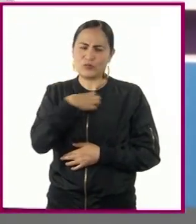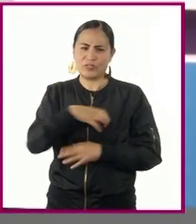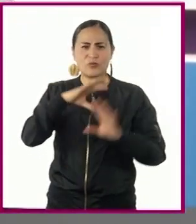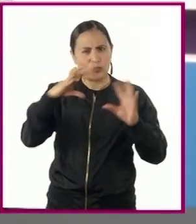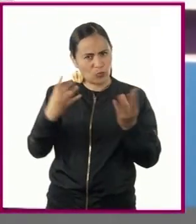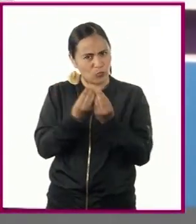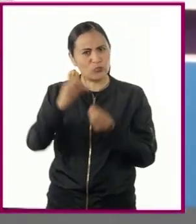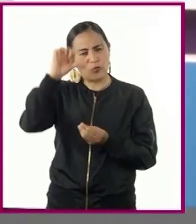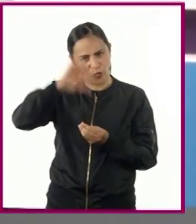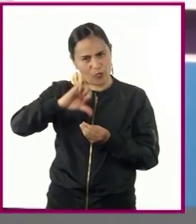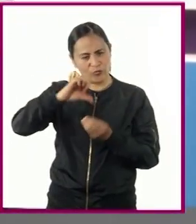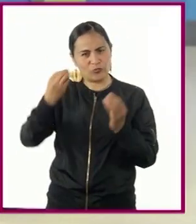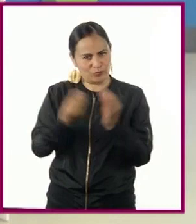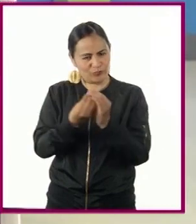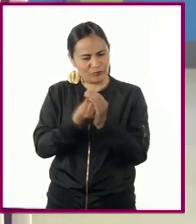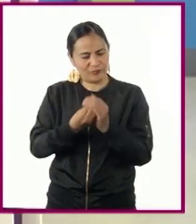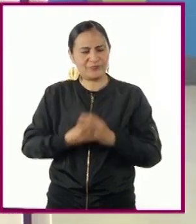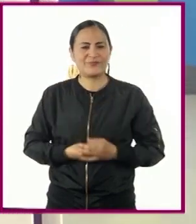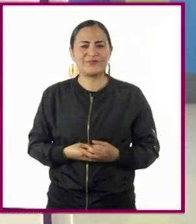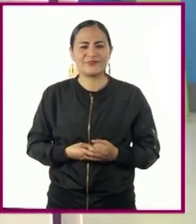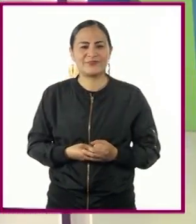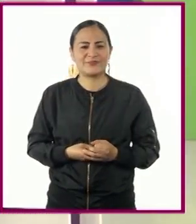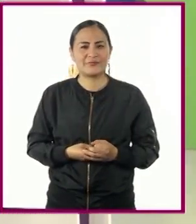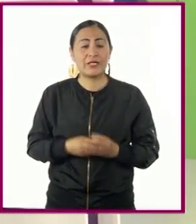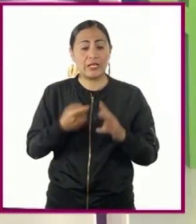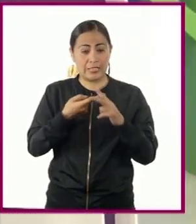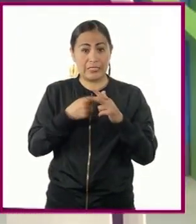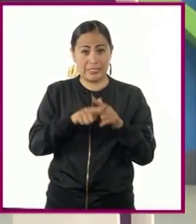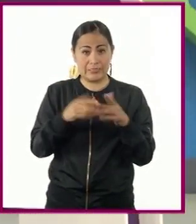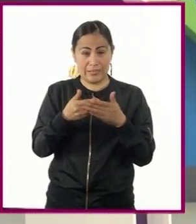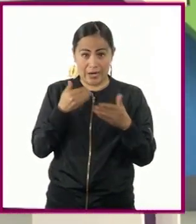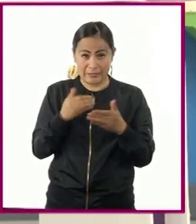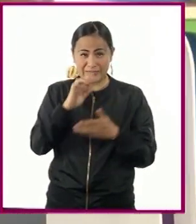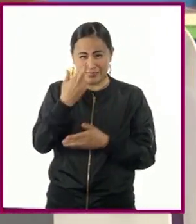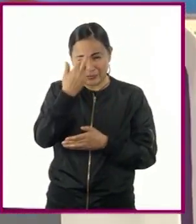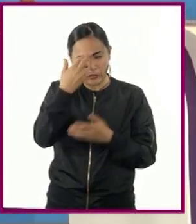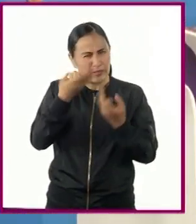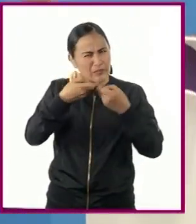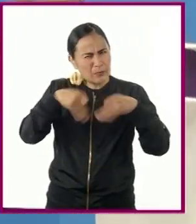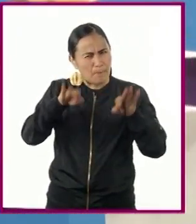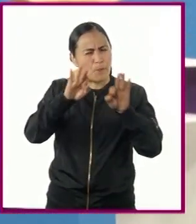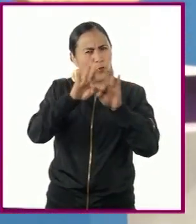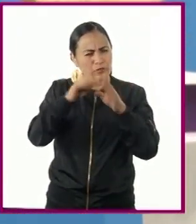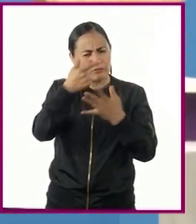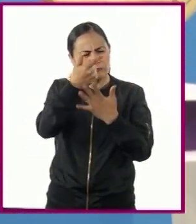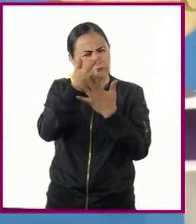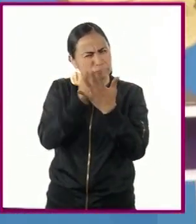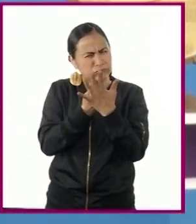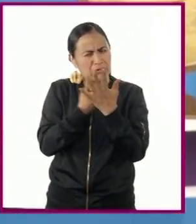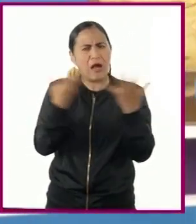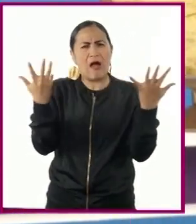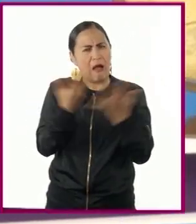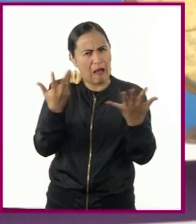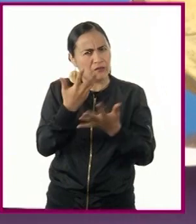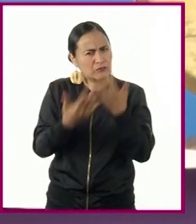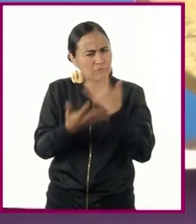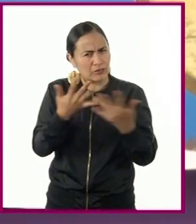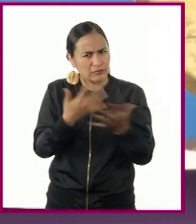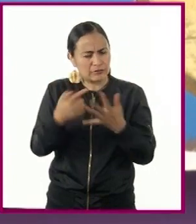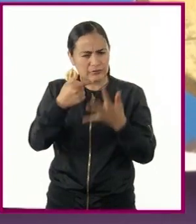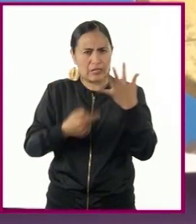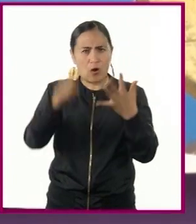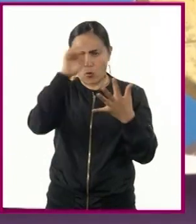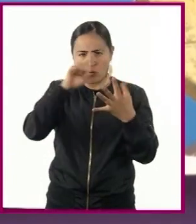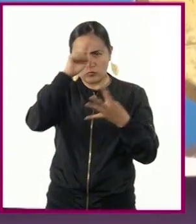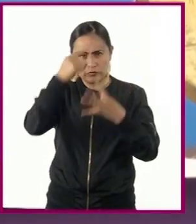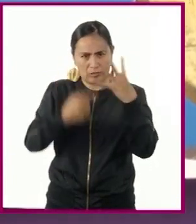sesión con ustedes. Antes de iniciar, recuerden que es muy importante llevar a la práctica las medidas sanitarias que se han